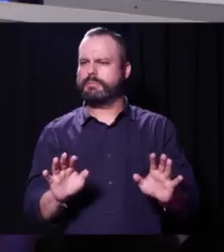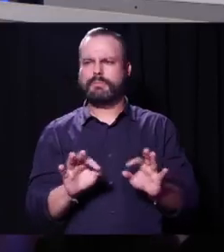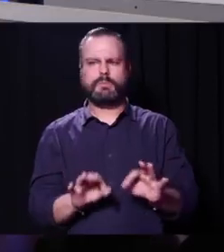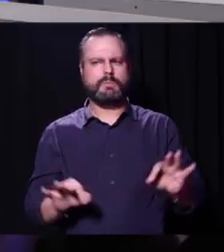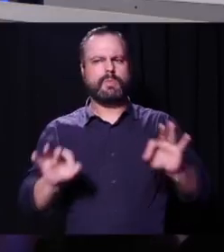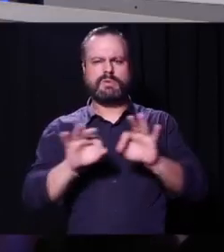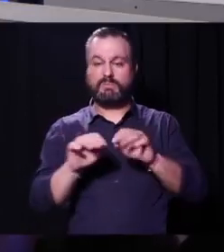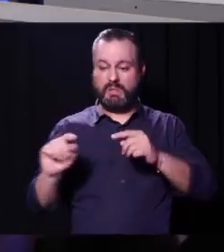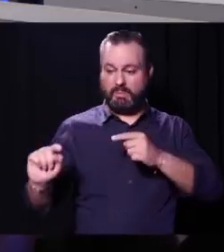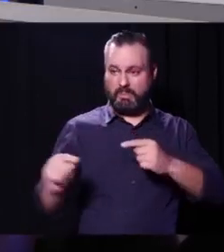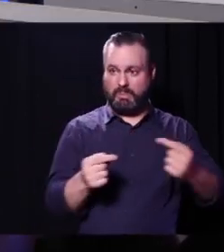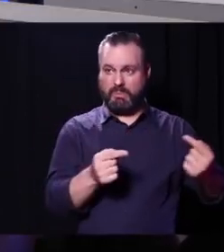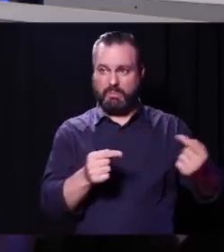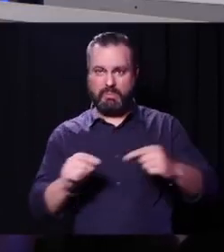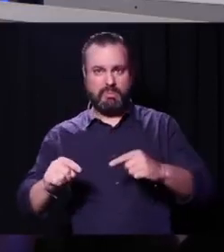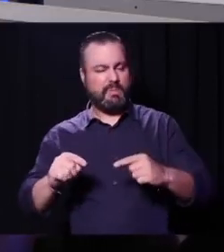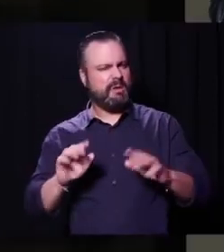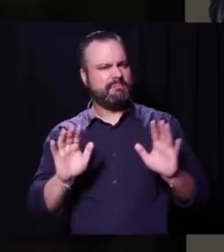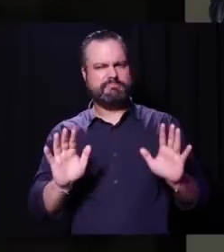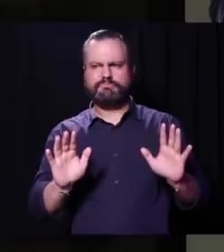estos 27 meses,